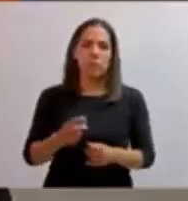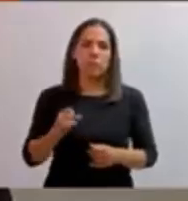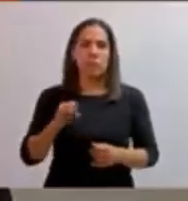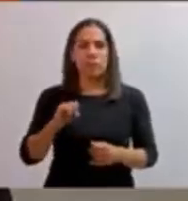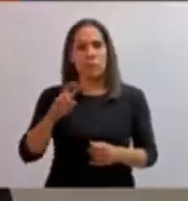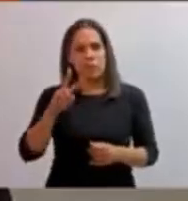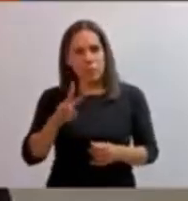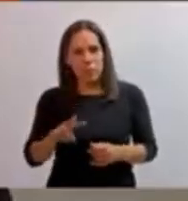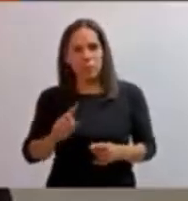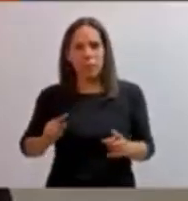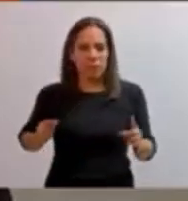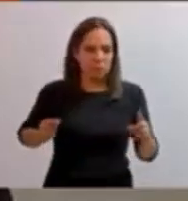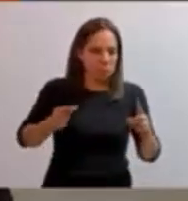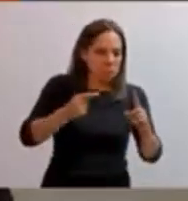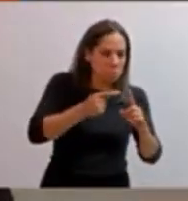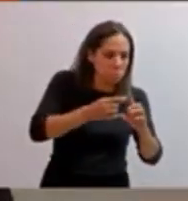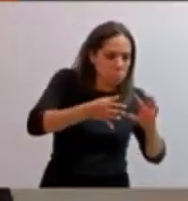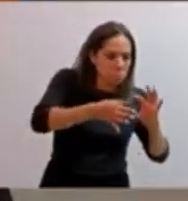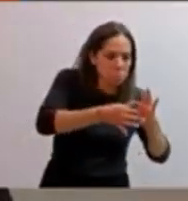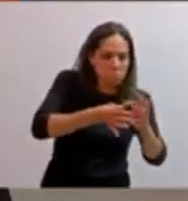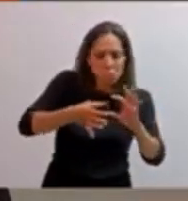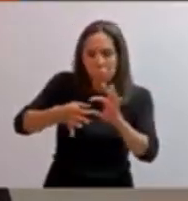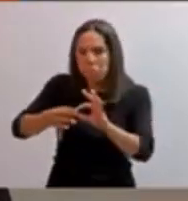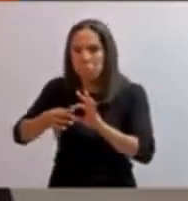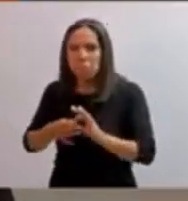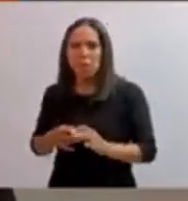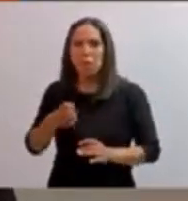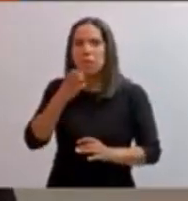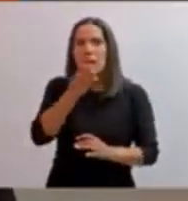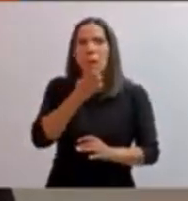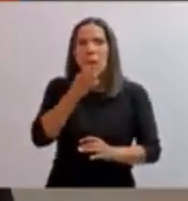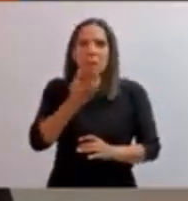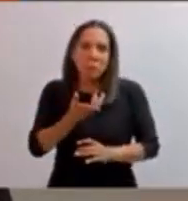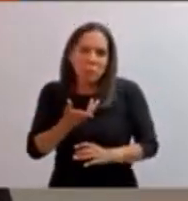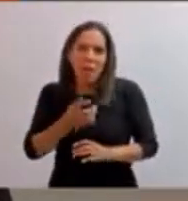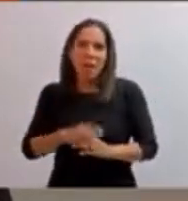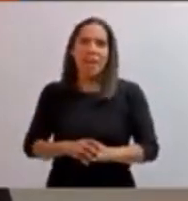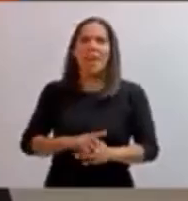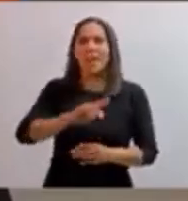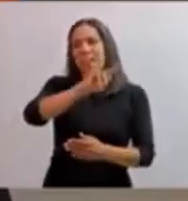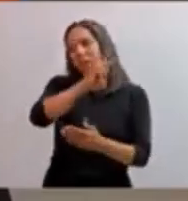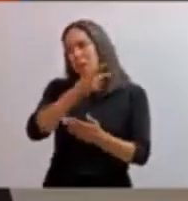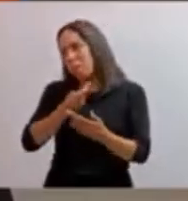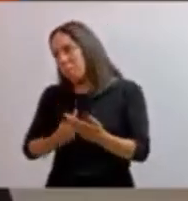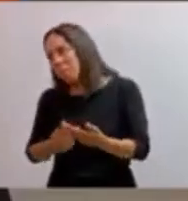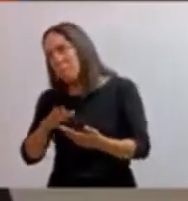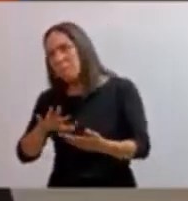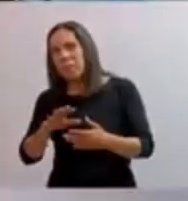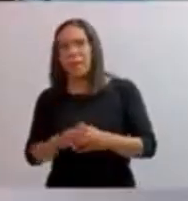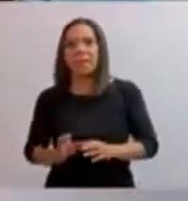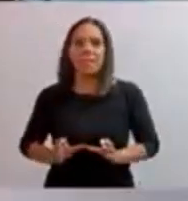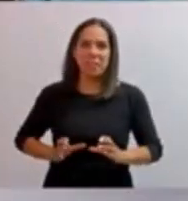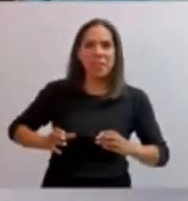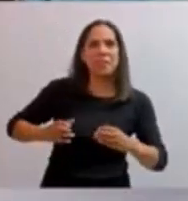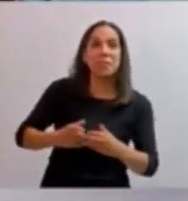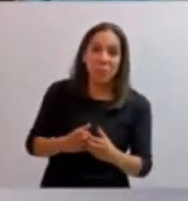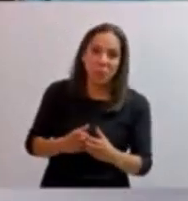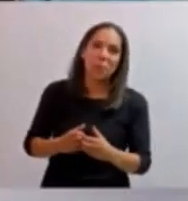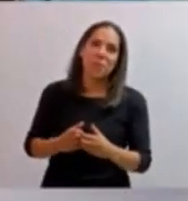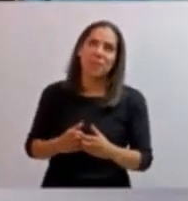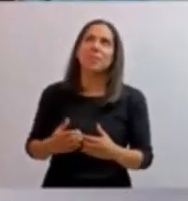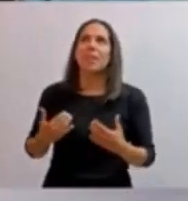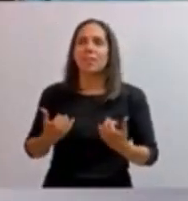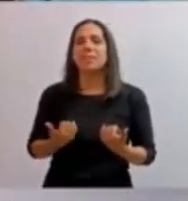van encontrando la vinculación entre la escuela, los planteamientos curriculares, la comunidad, y cómo ellos se